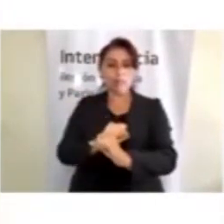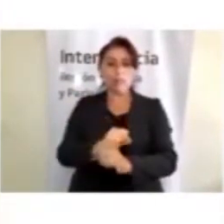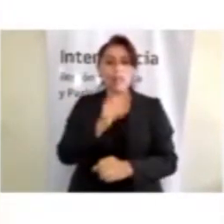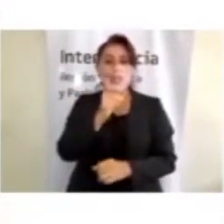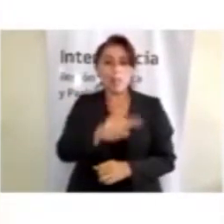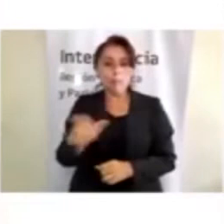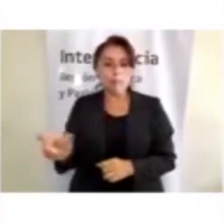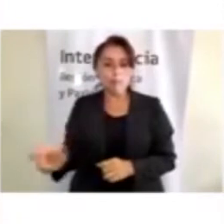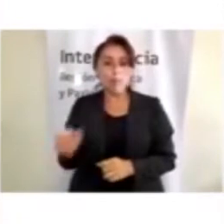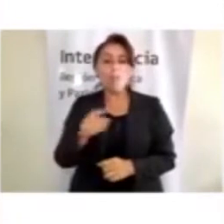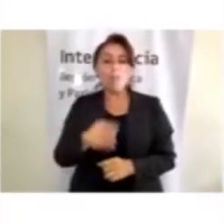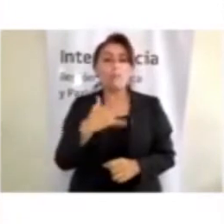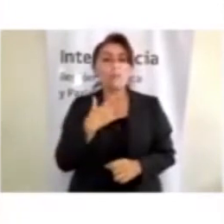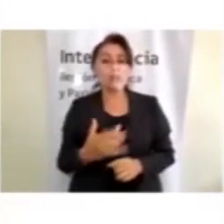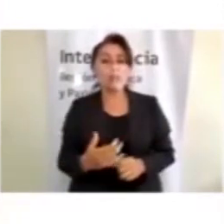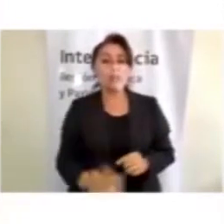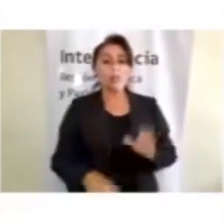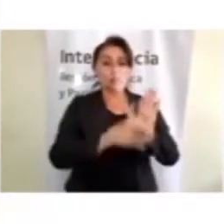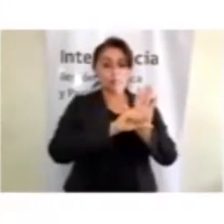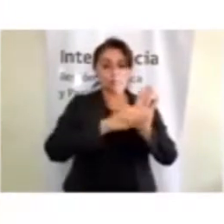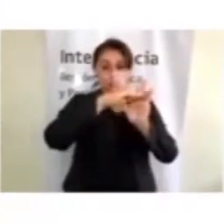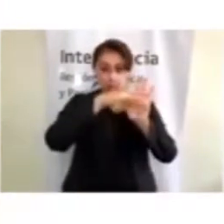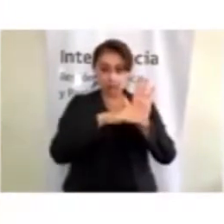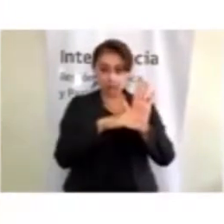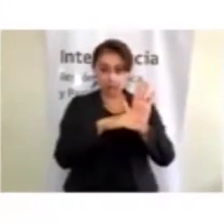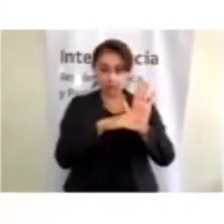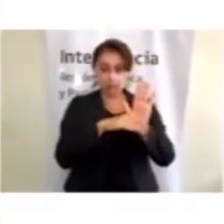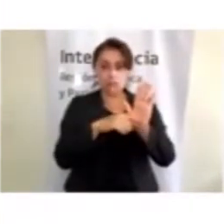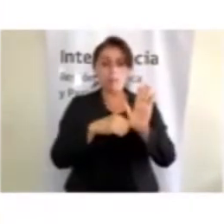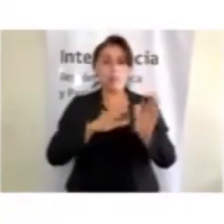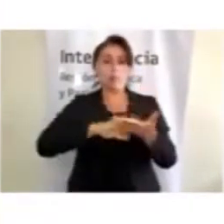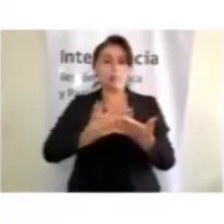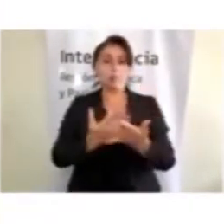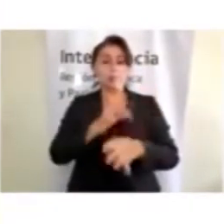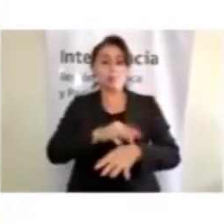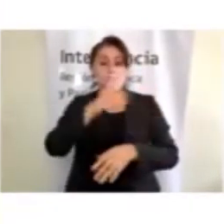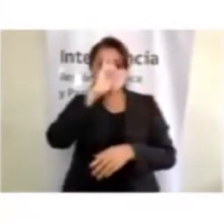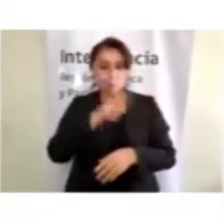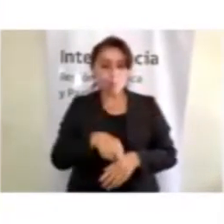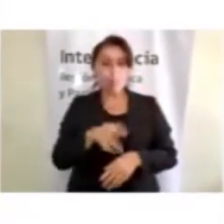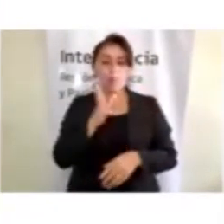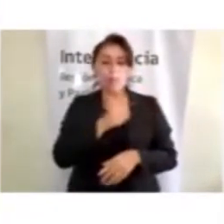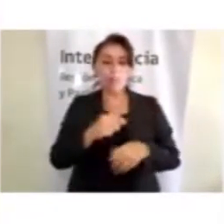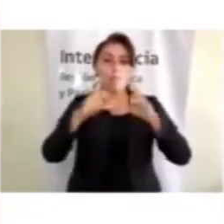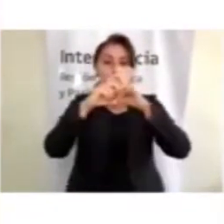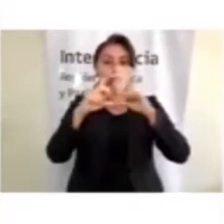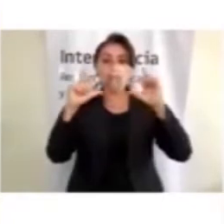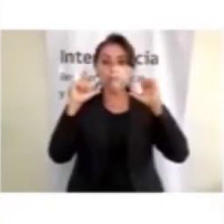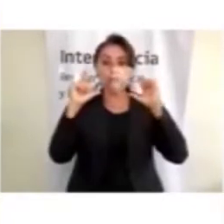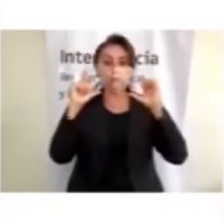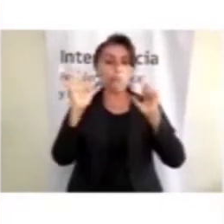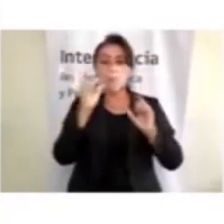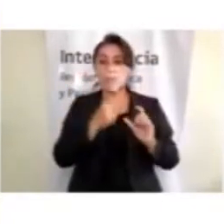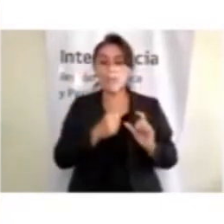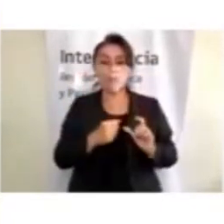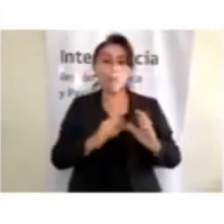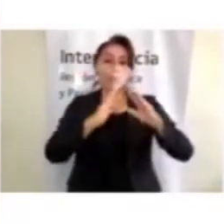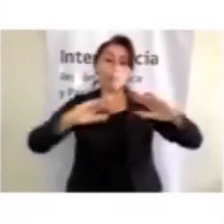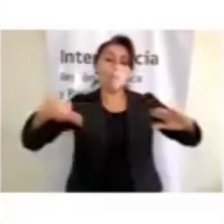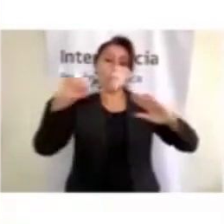de las personas porque están infringiendo las medidas sanitarias. Esto quiere decir uso de mascarilla, infringiendo la